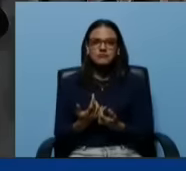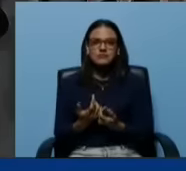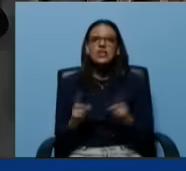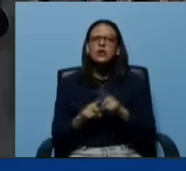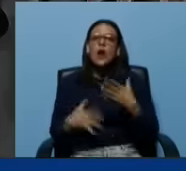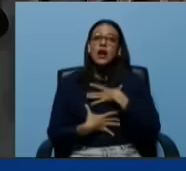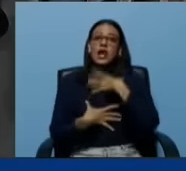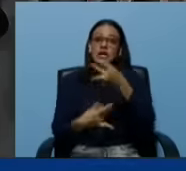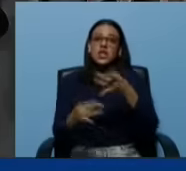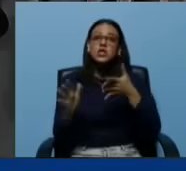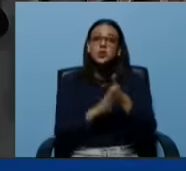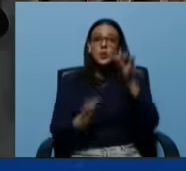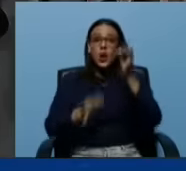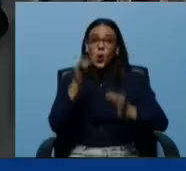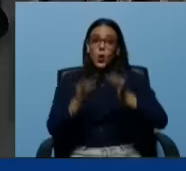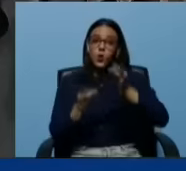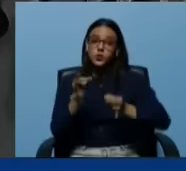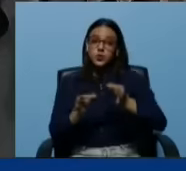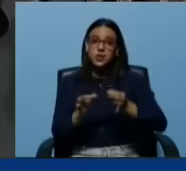interesado en la justicia,